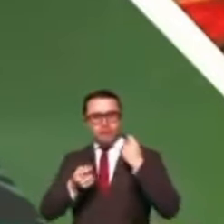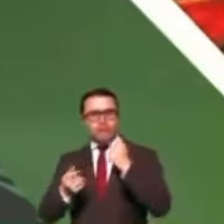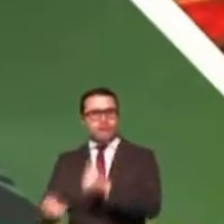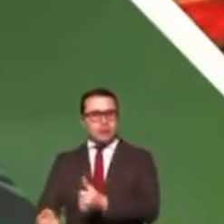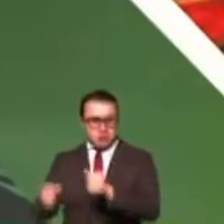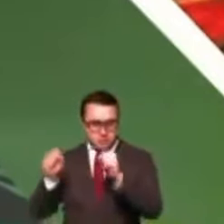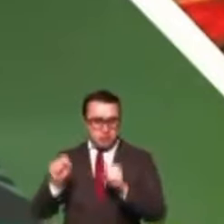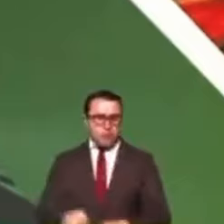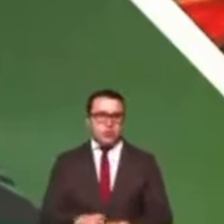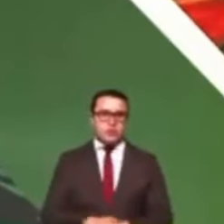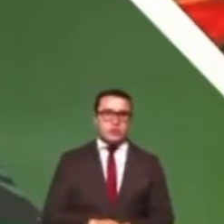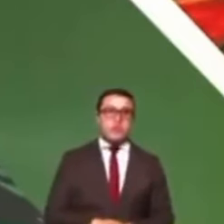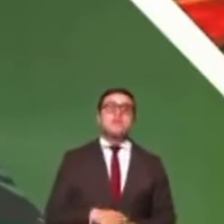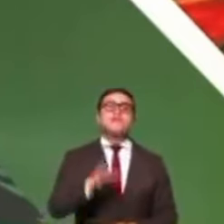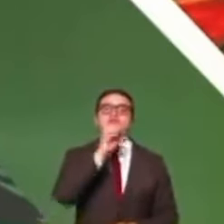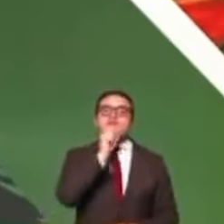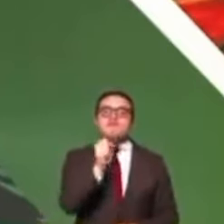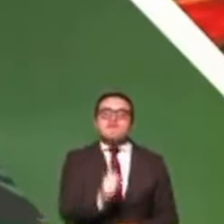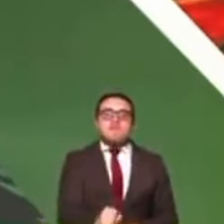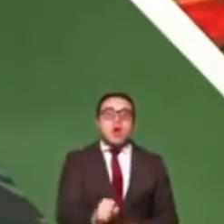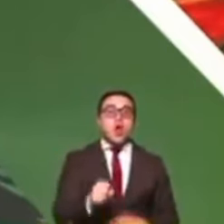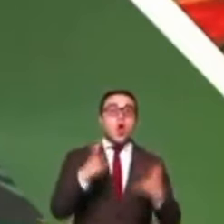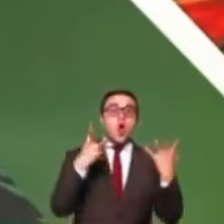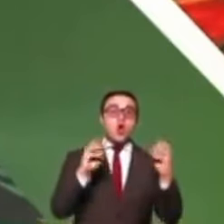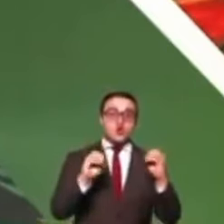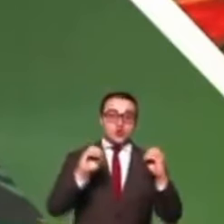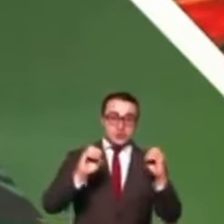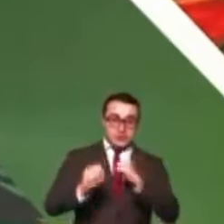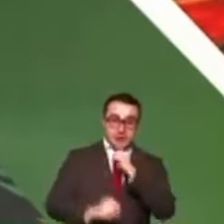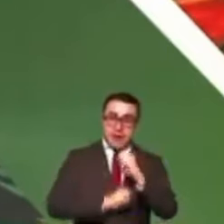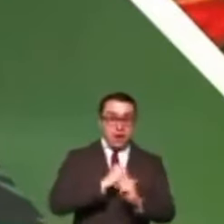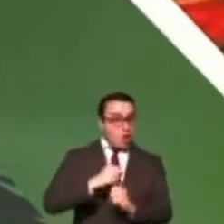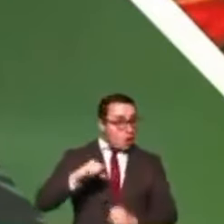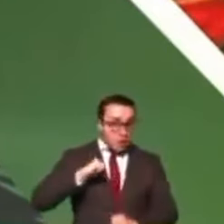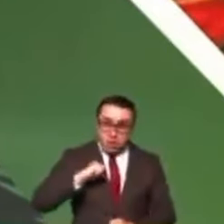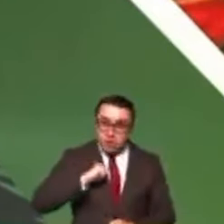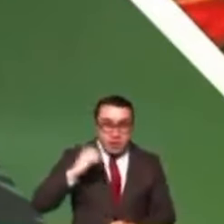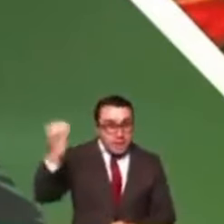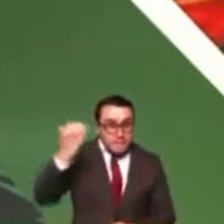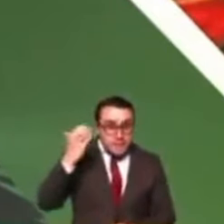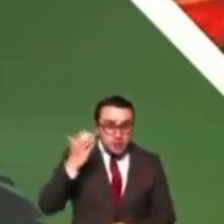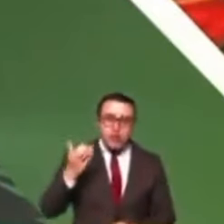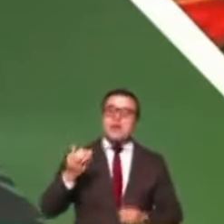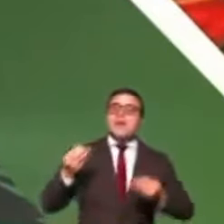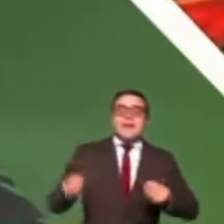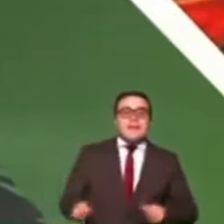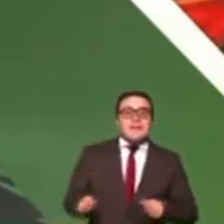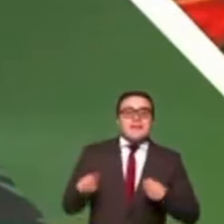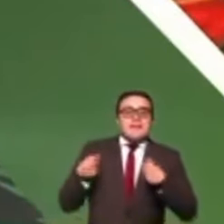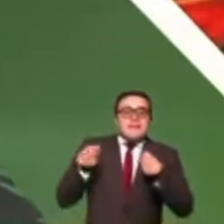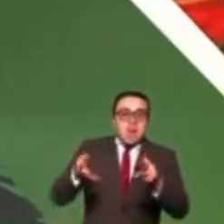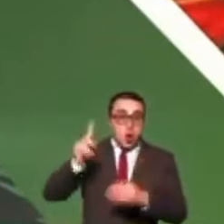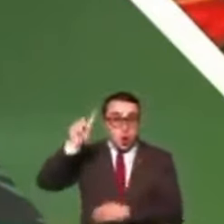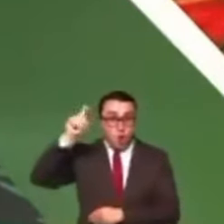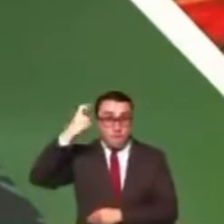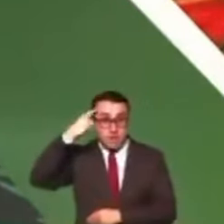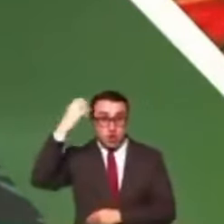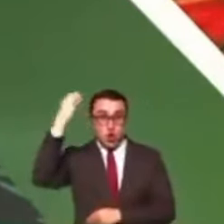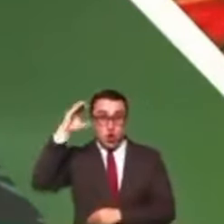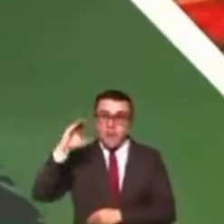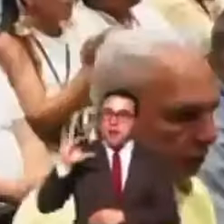Todo anciano o anciana mayor de 80 años sin pensión va a recibir una pensión del gobierno colombiano.